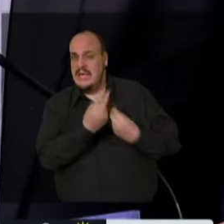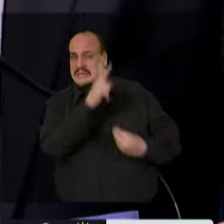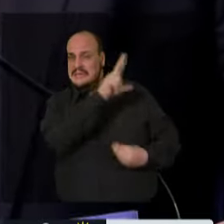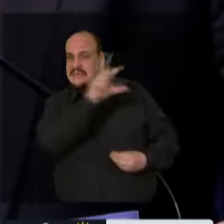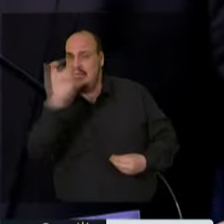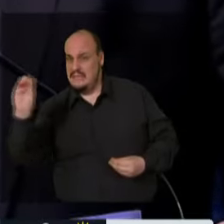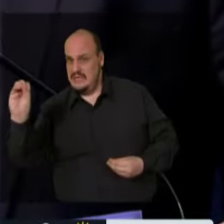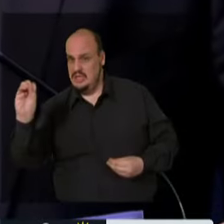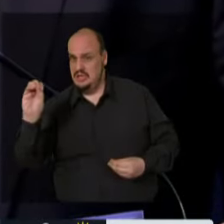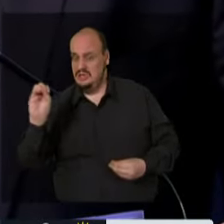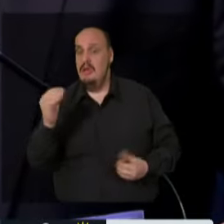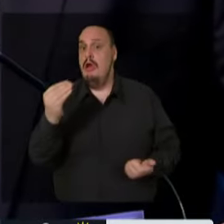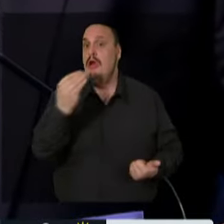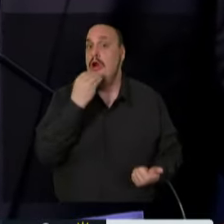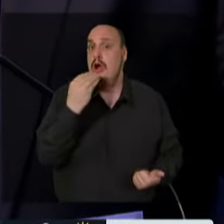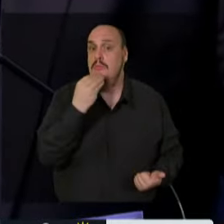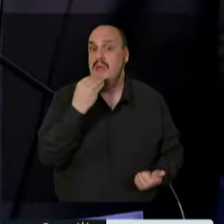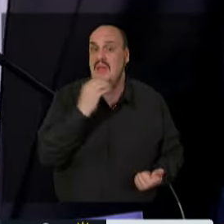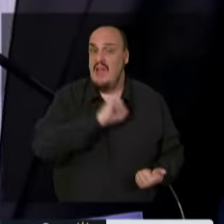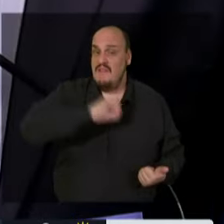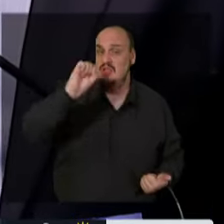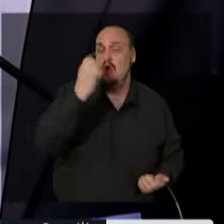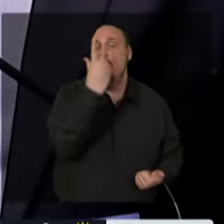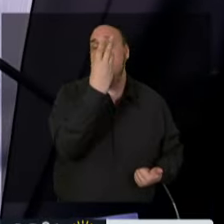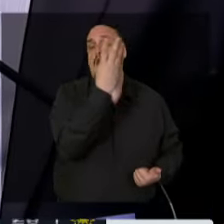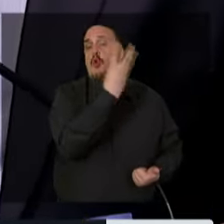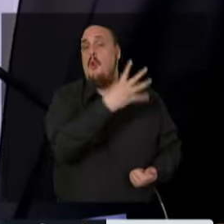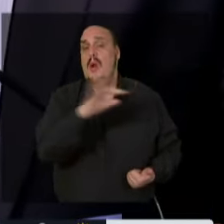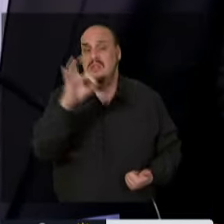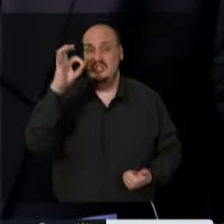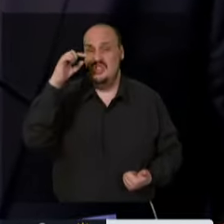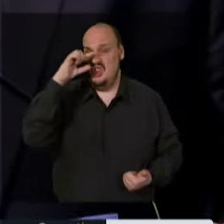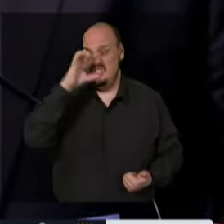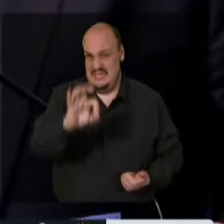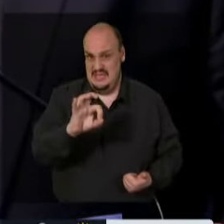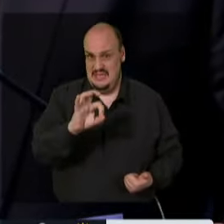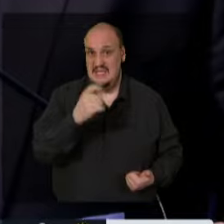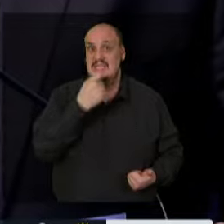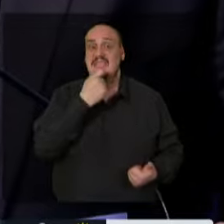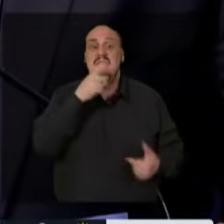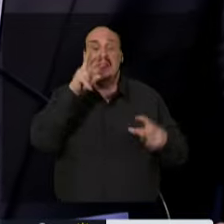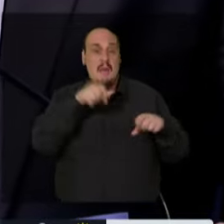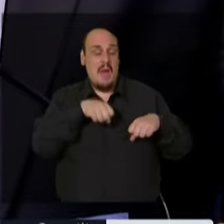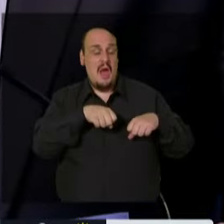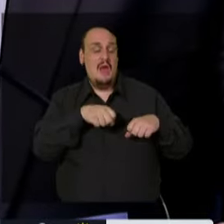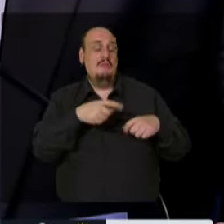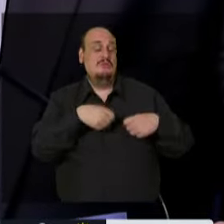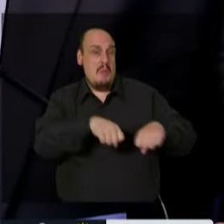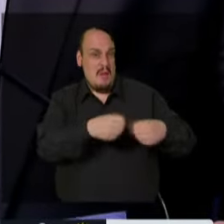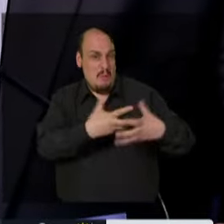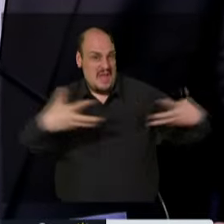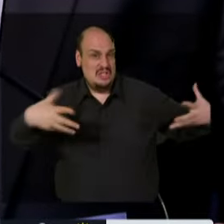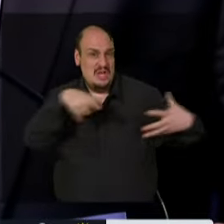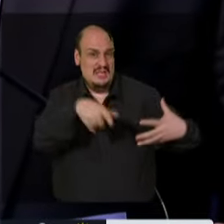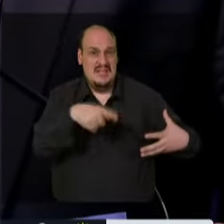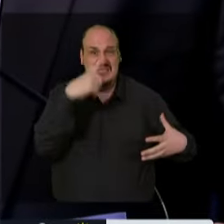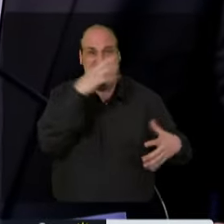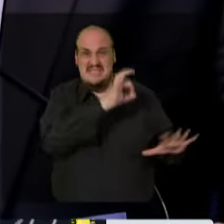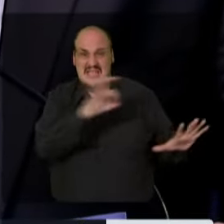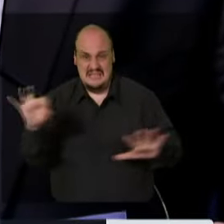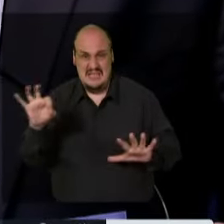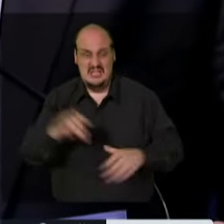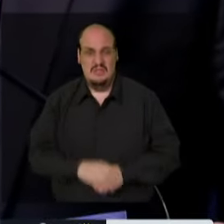alimentos, estamos en 470. Si miramos mayorista, viaja al 700%. Y encima hay una bomba dentro del Banco